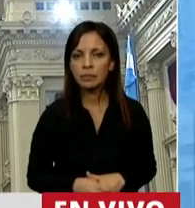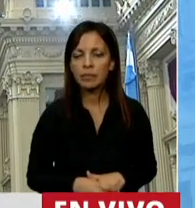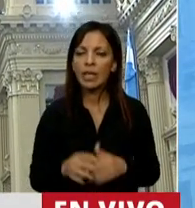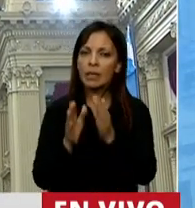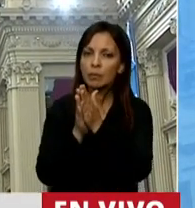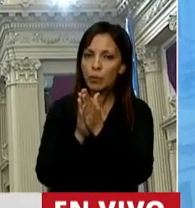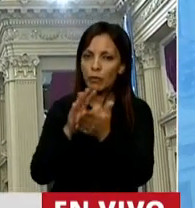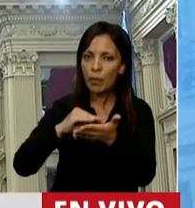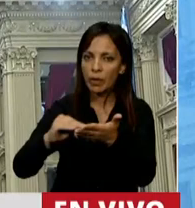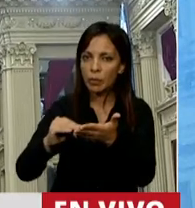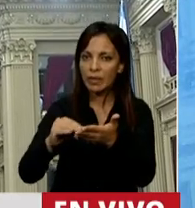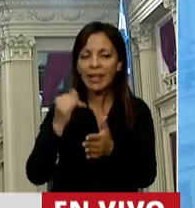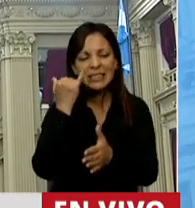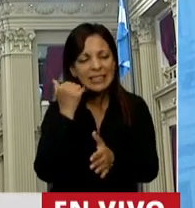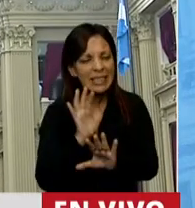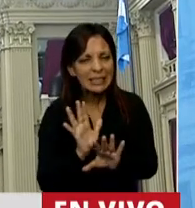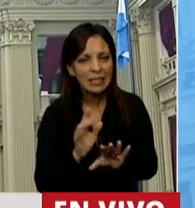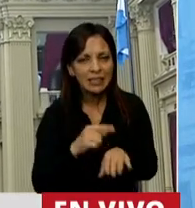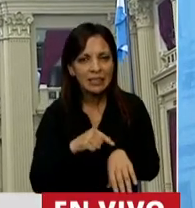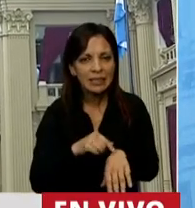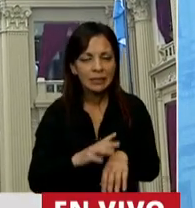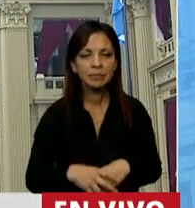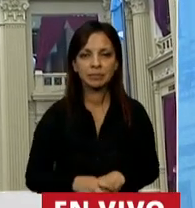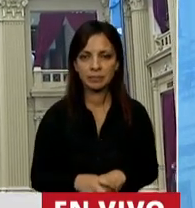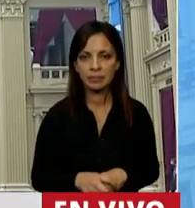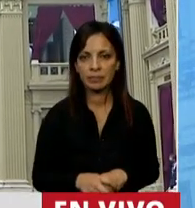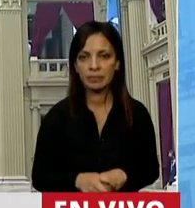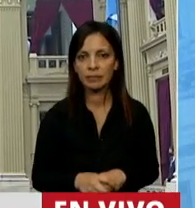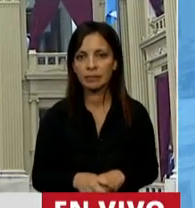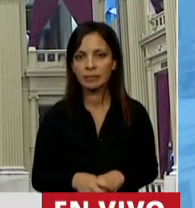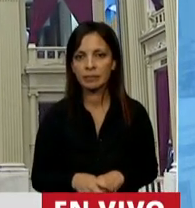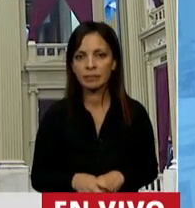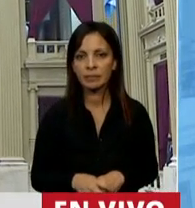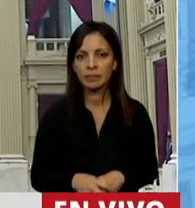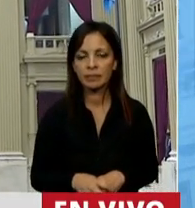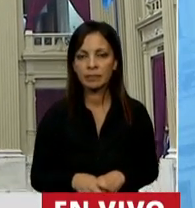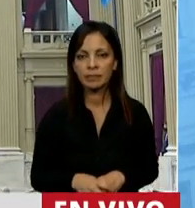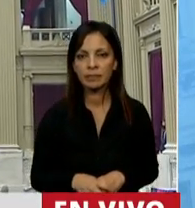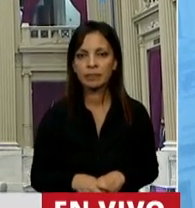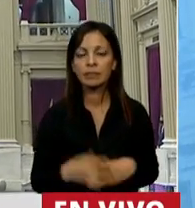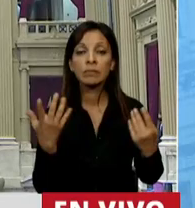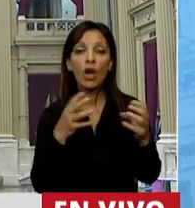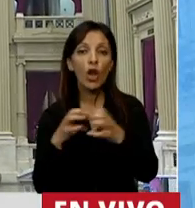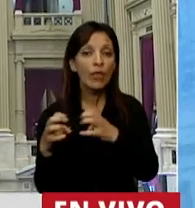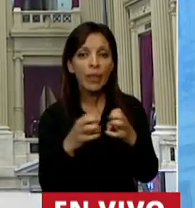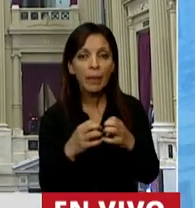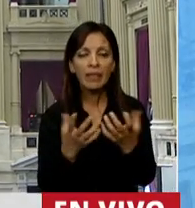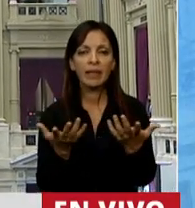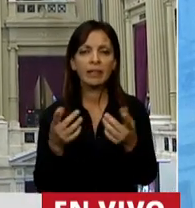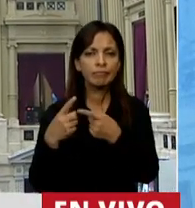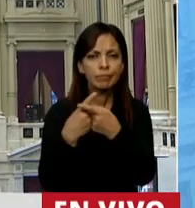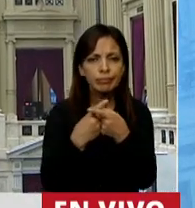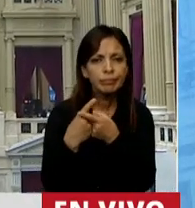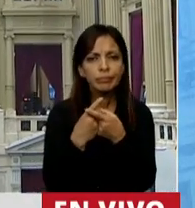Tercera cuestión. Diputada Carrizo, vaya cerrando. Ya cierro. Va dos minutos pasadas. Ya cierro, estoy pasadita. Los debates que abre